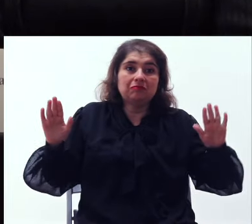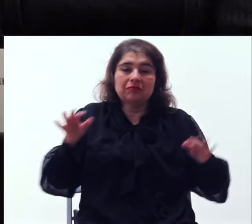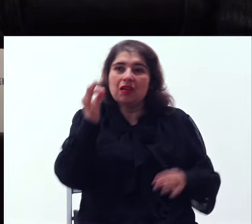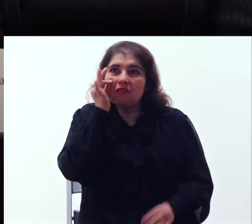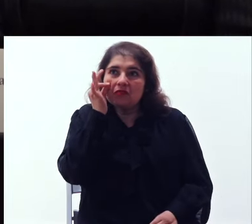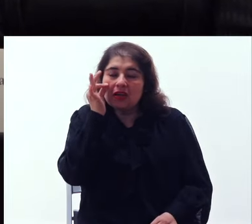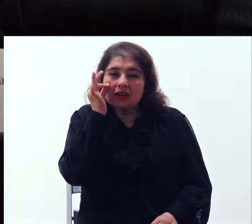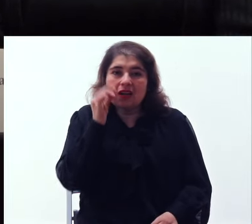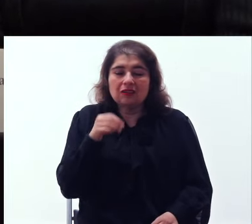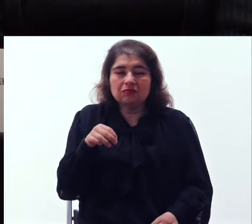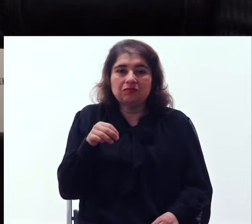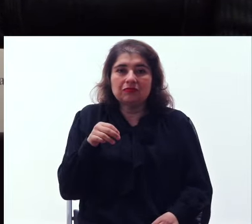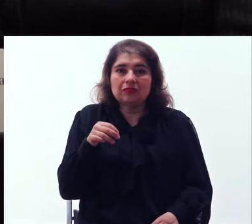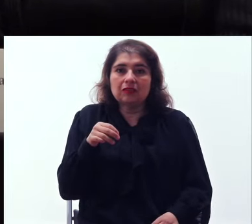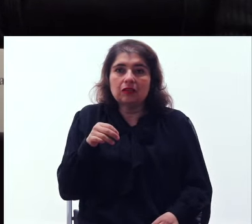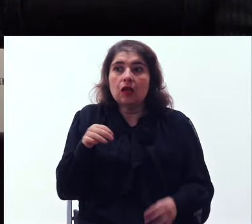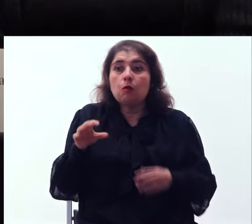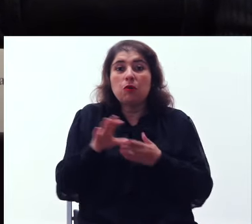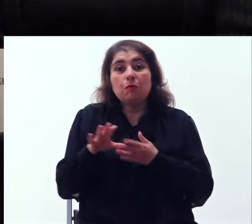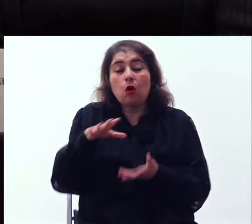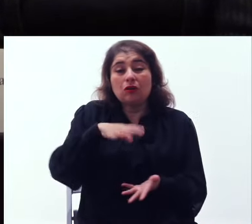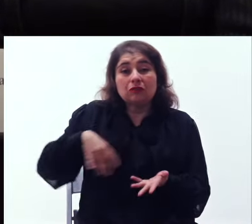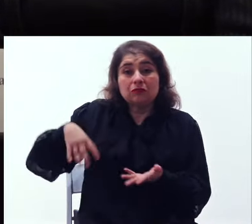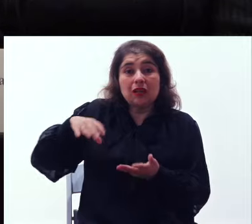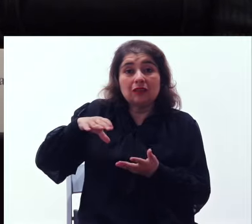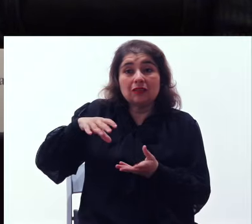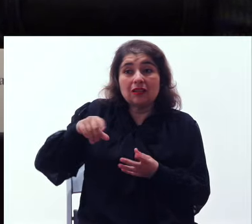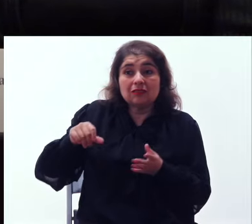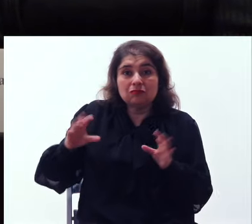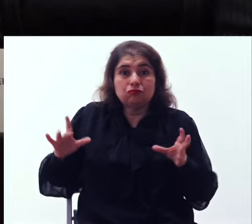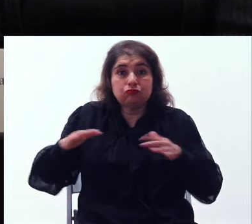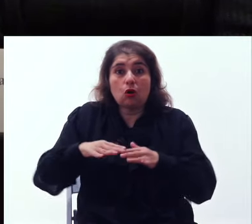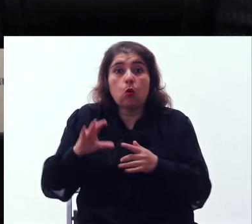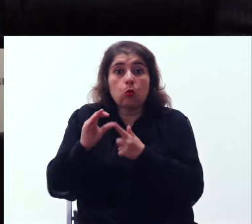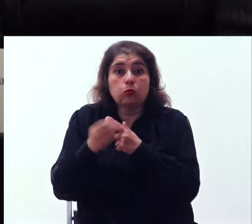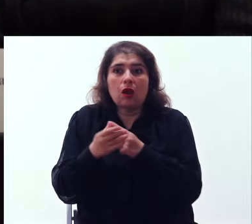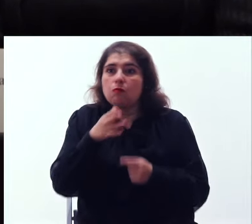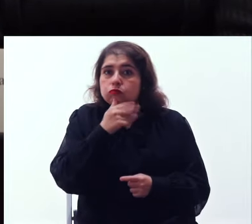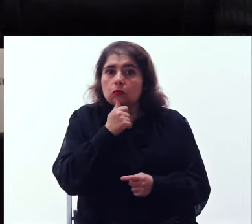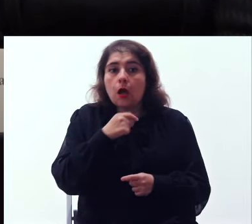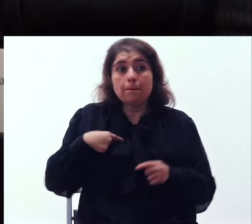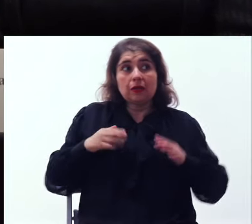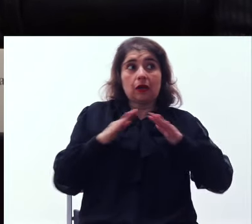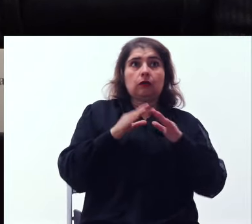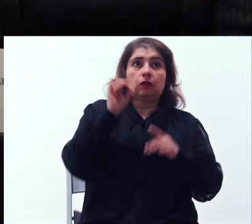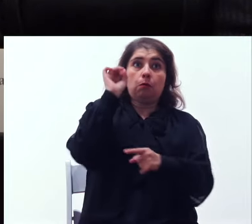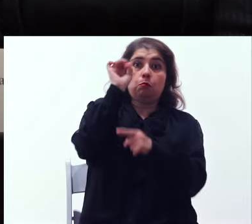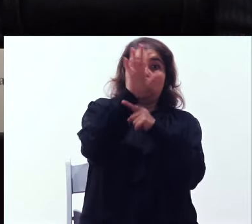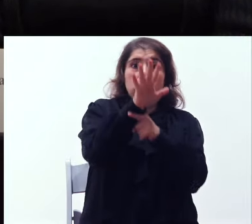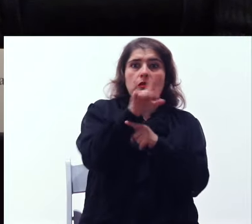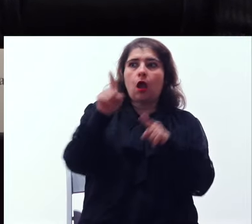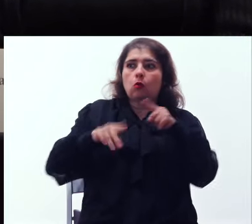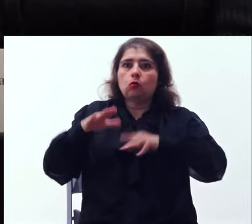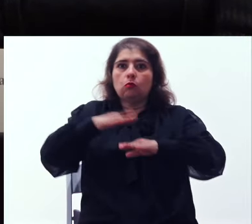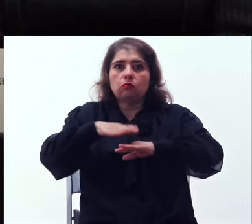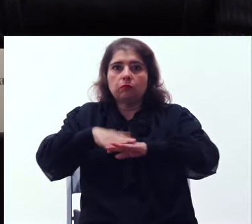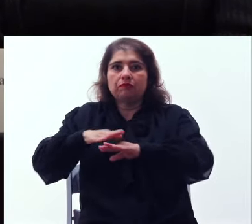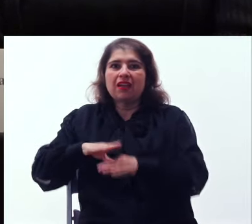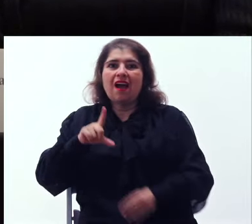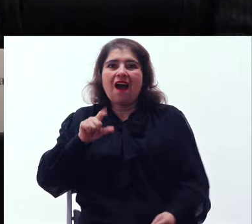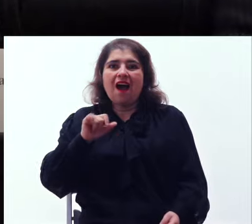que pudieran exponerse a ese cine. Si no había funciones en la sala de los centros culturales, nos juntábamos en mi casa y proyectábamos